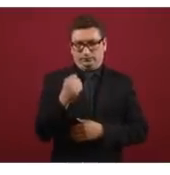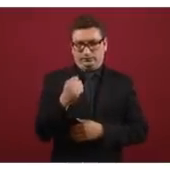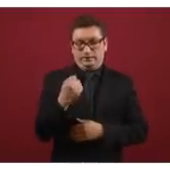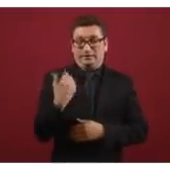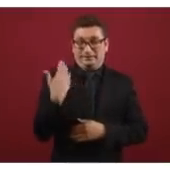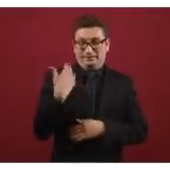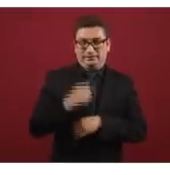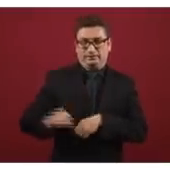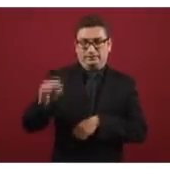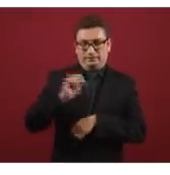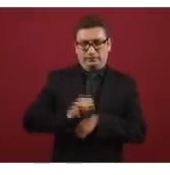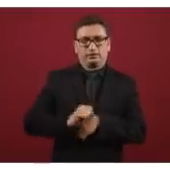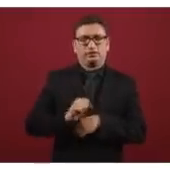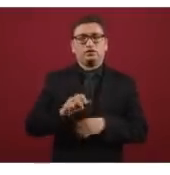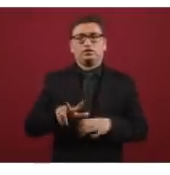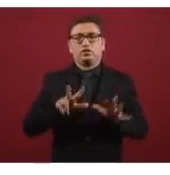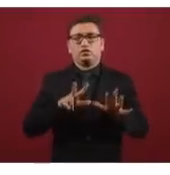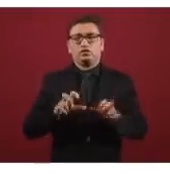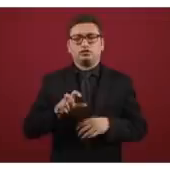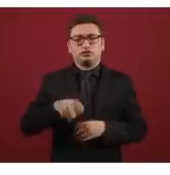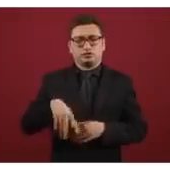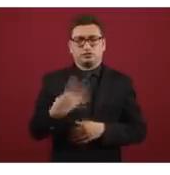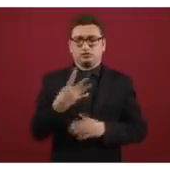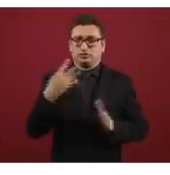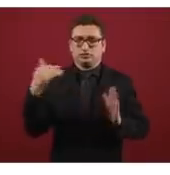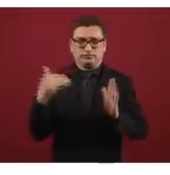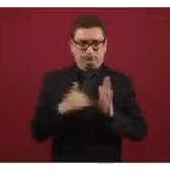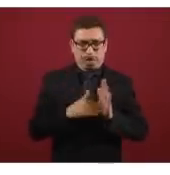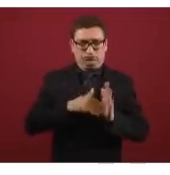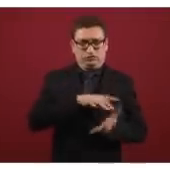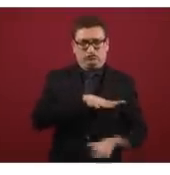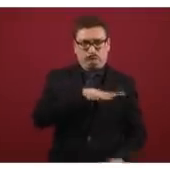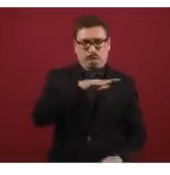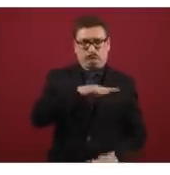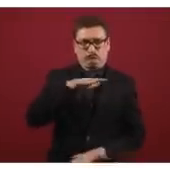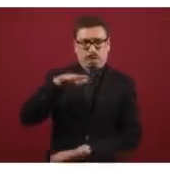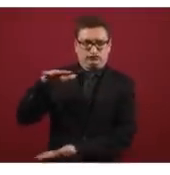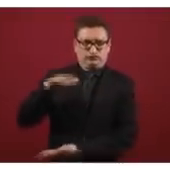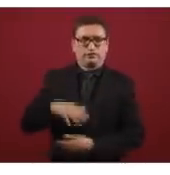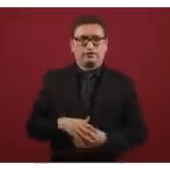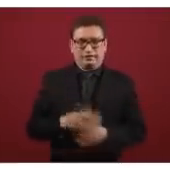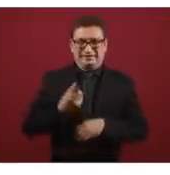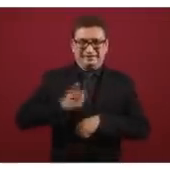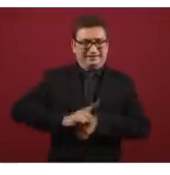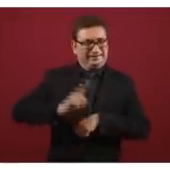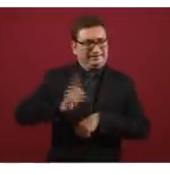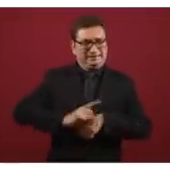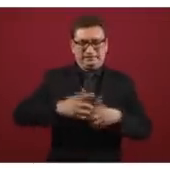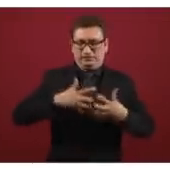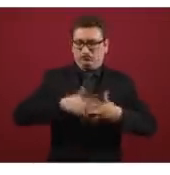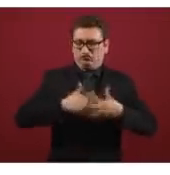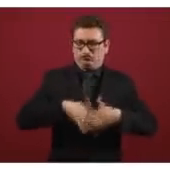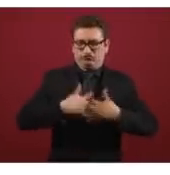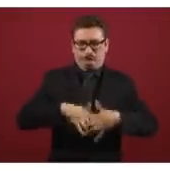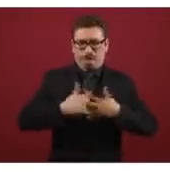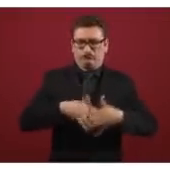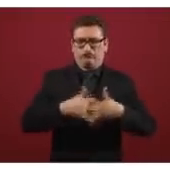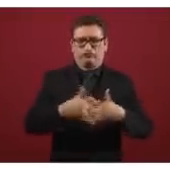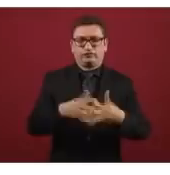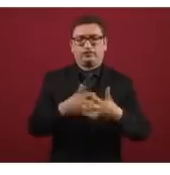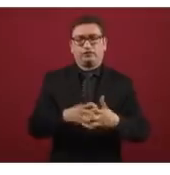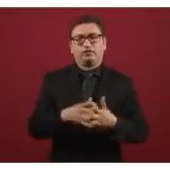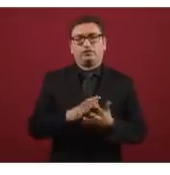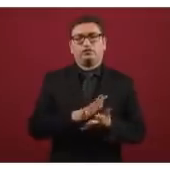semana pasada, traíamos 814 mil barriles por día de procesamiento, que equivale